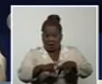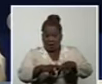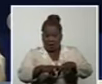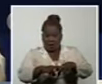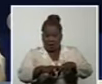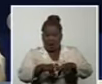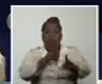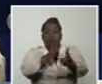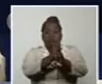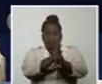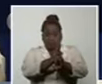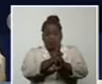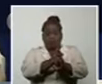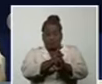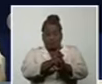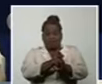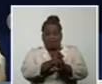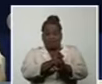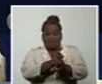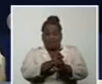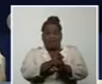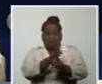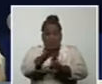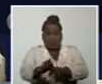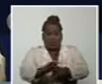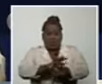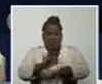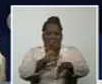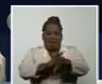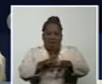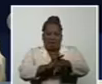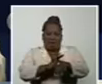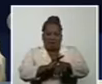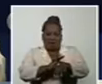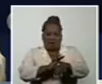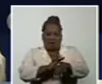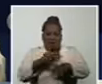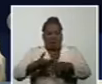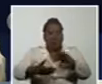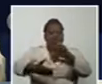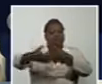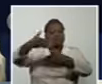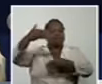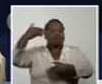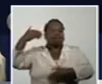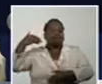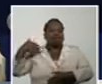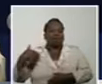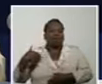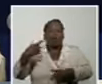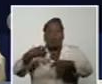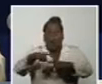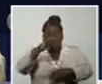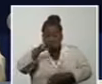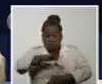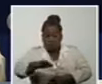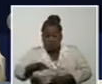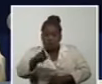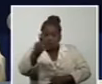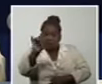un caso que ya se había confirmado anteriormente, y otro niño de 16 años de